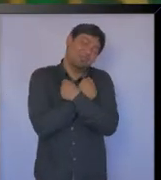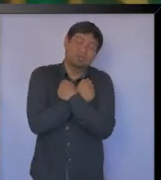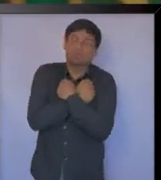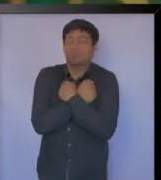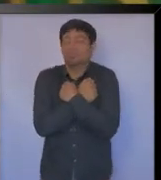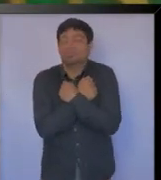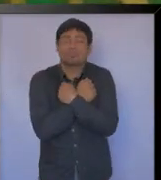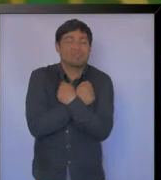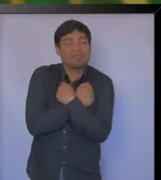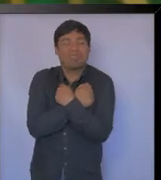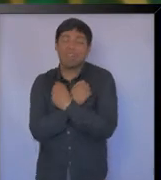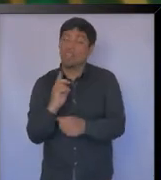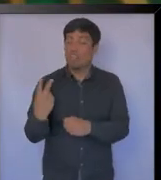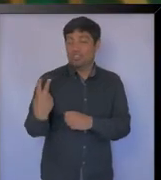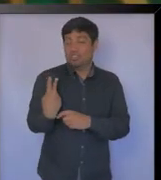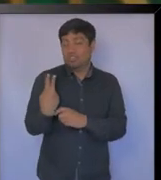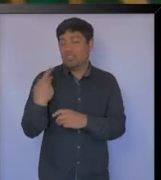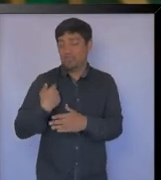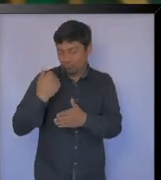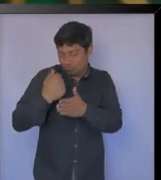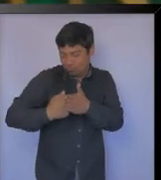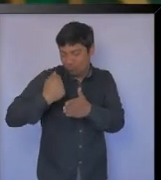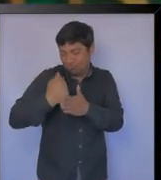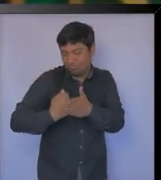cuántas cosas hemos pasado.